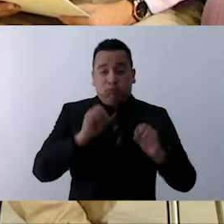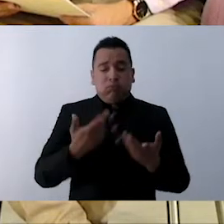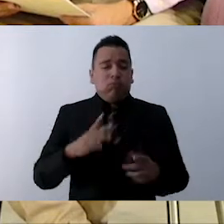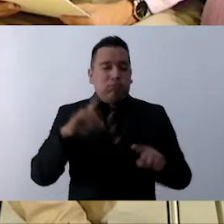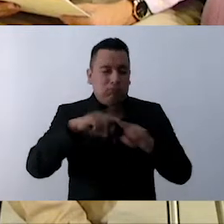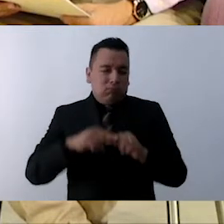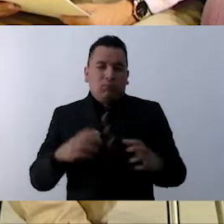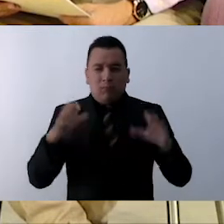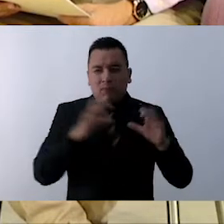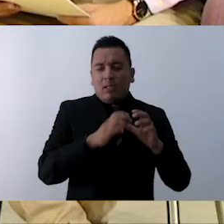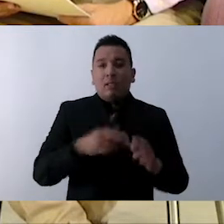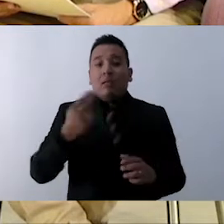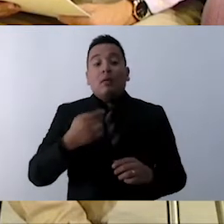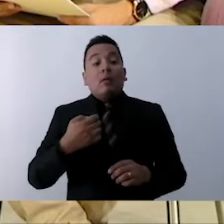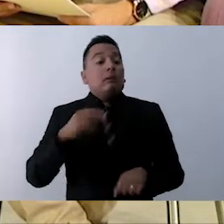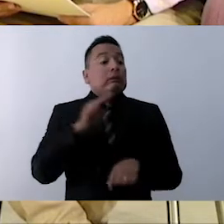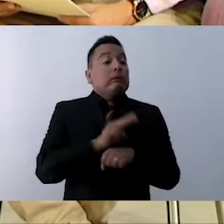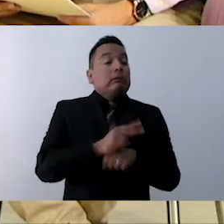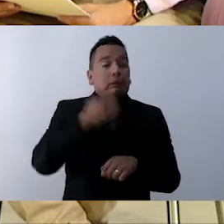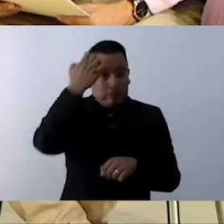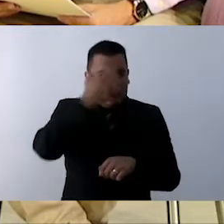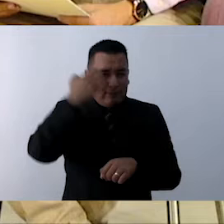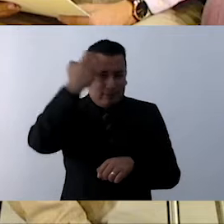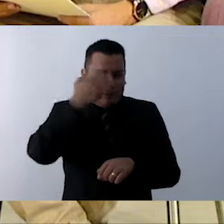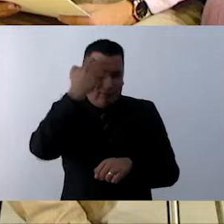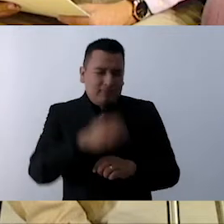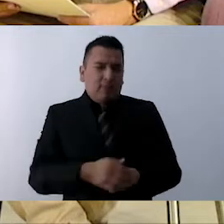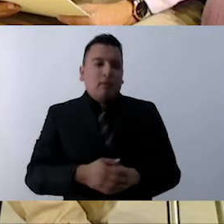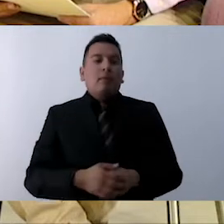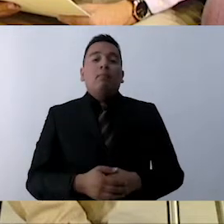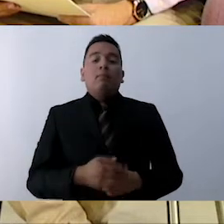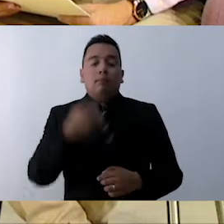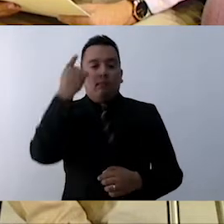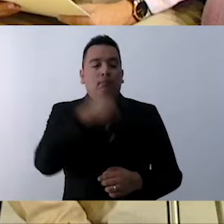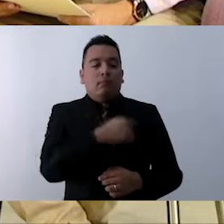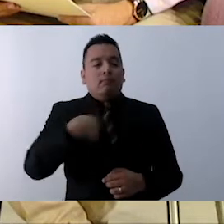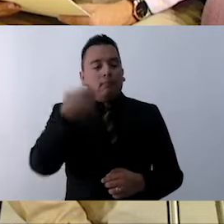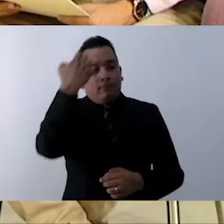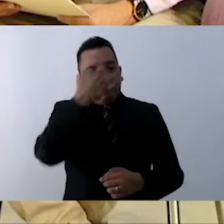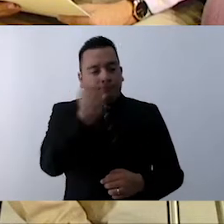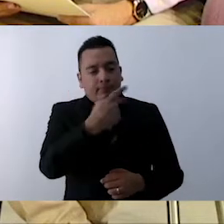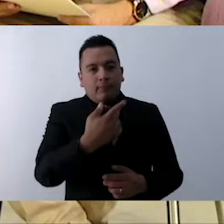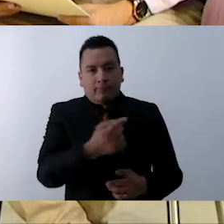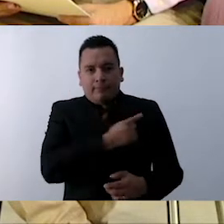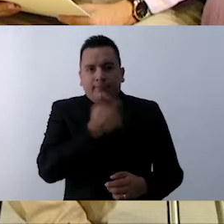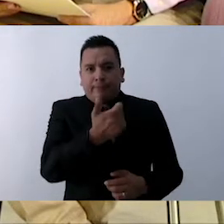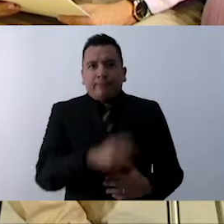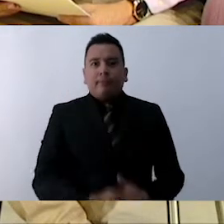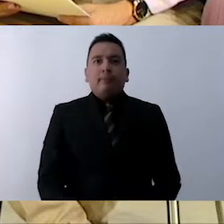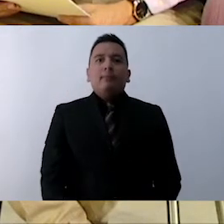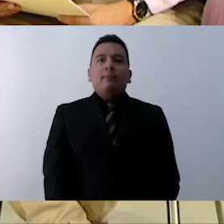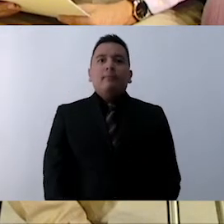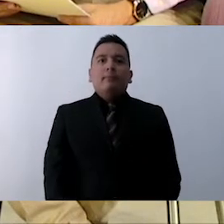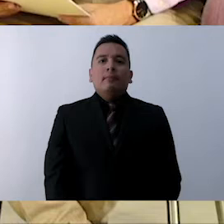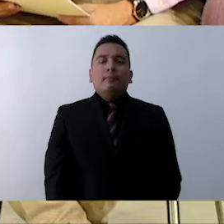de tribunales e institutos locales que han tenido que pasar por el Tribunal Electoral Federal para que se reconozca